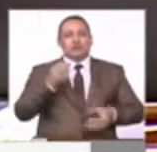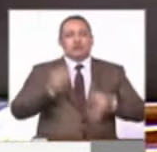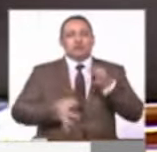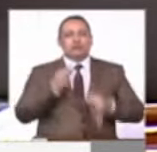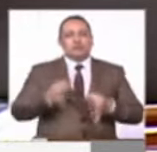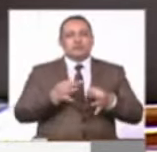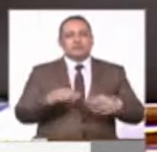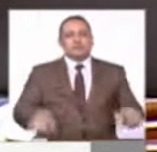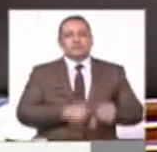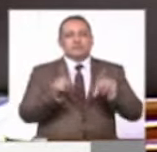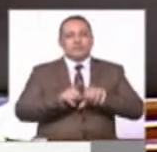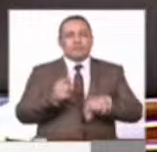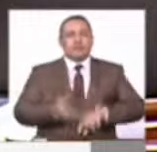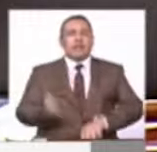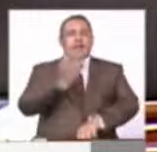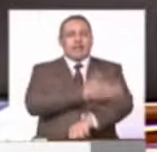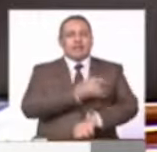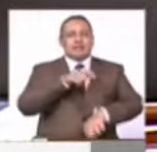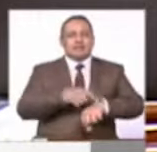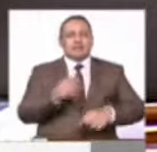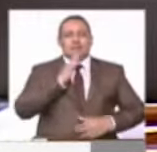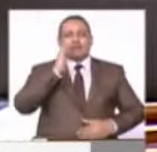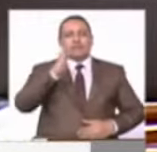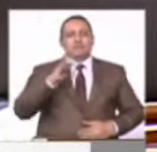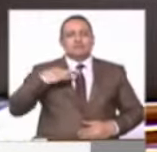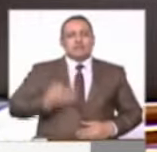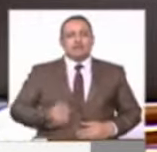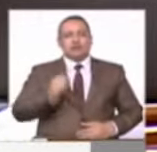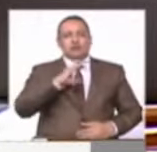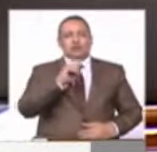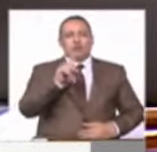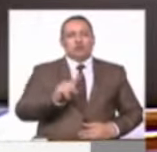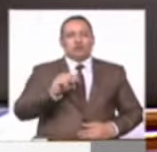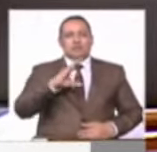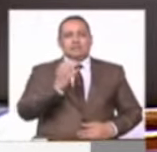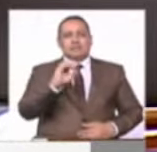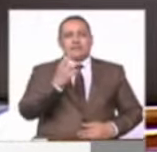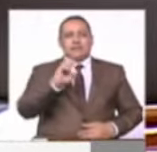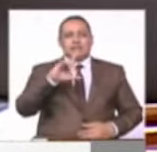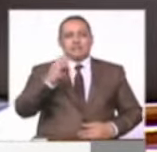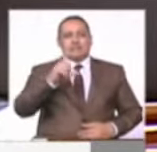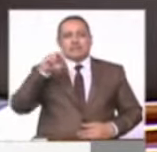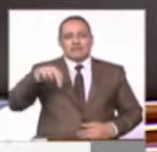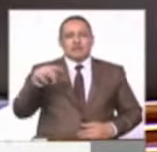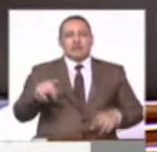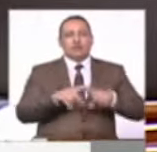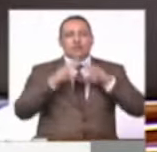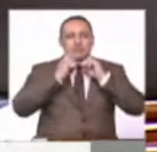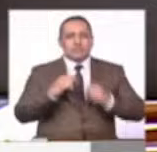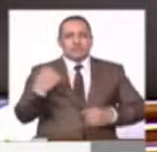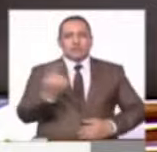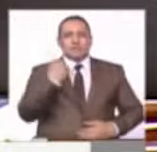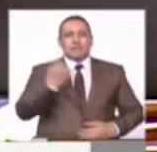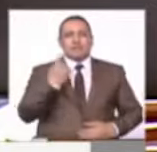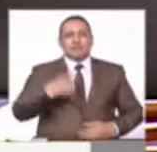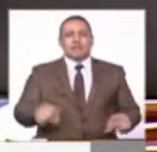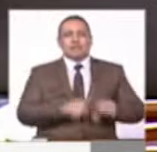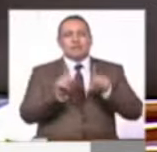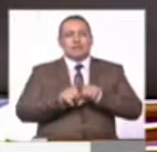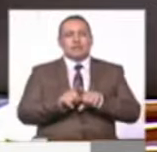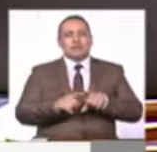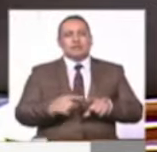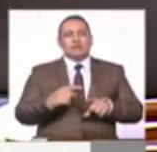Justicia al momento de la designación del señor Cortés carcelén como secretario general de la junta Nacional de